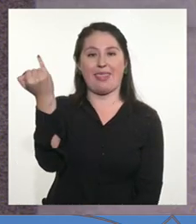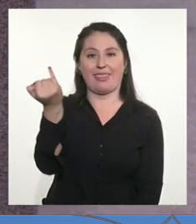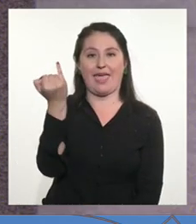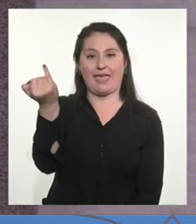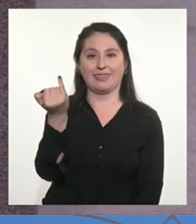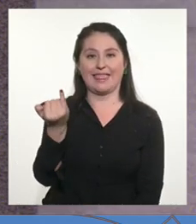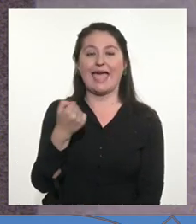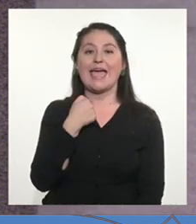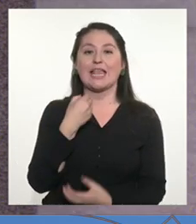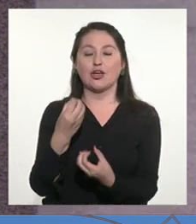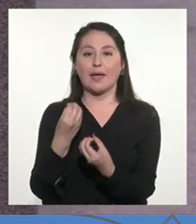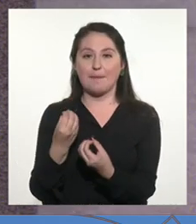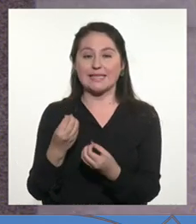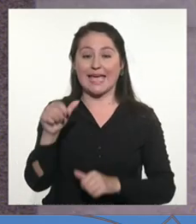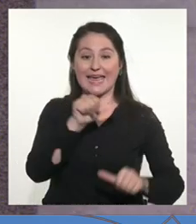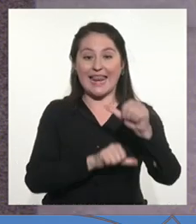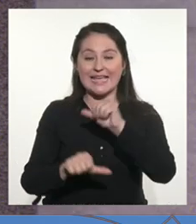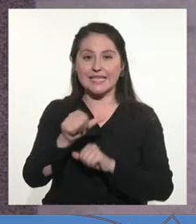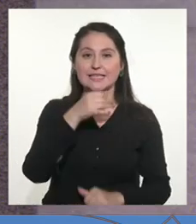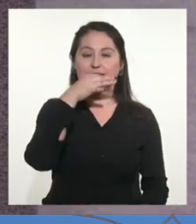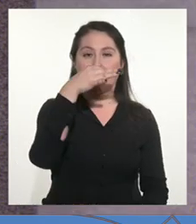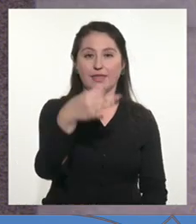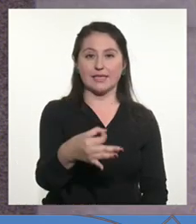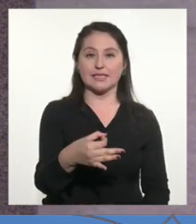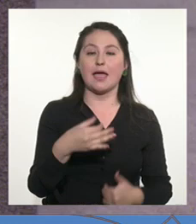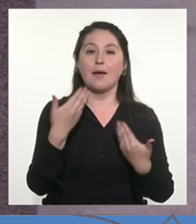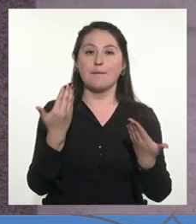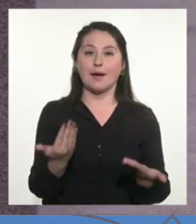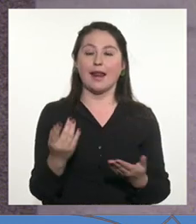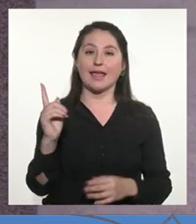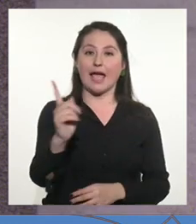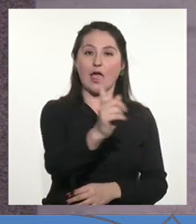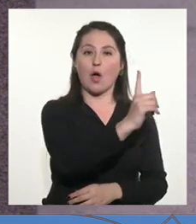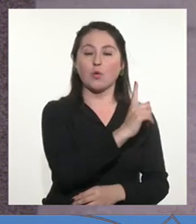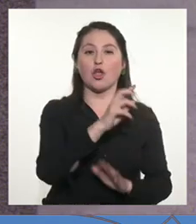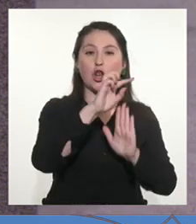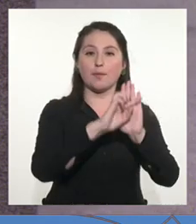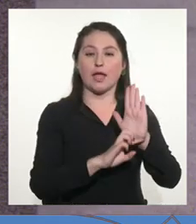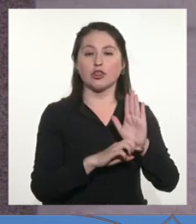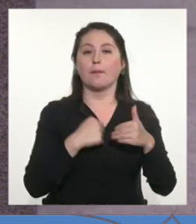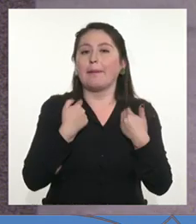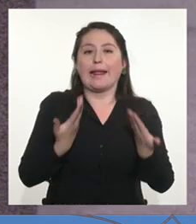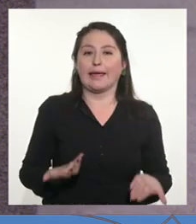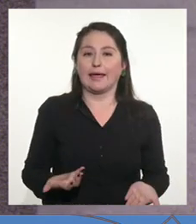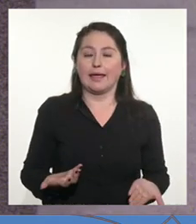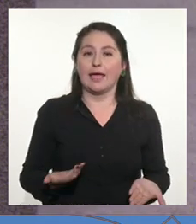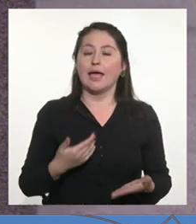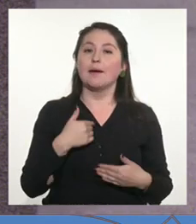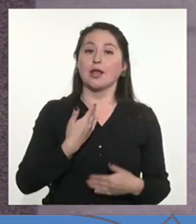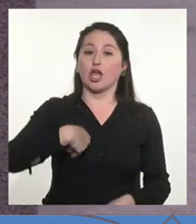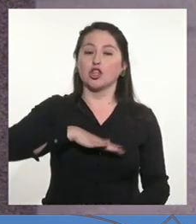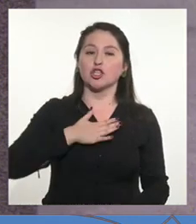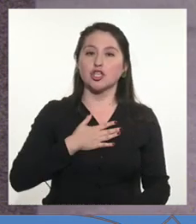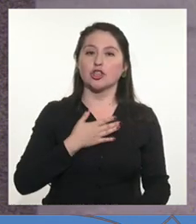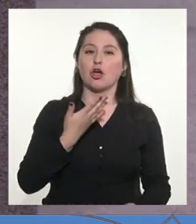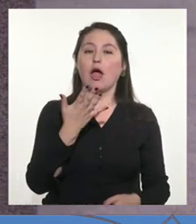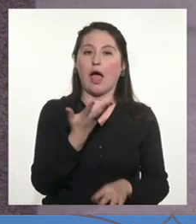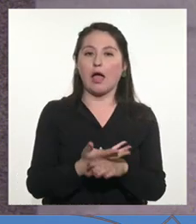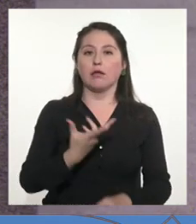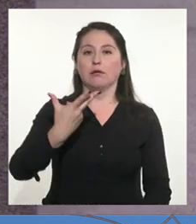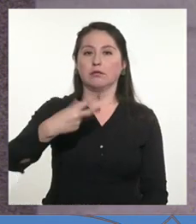los escenarios que la ciencia plantea para cada uno de los proyectos porque porque yo creo que nosotros hay negacionismo